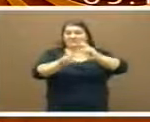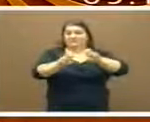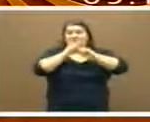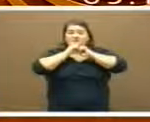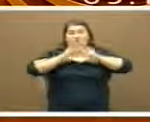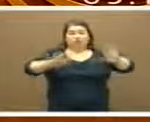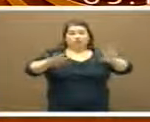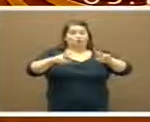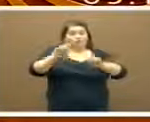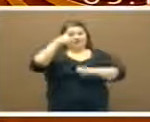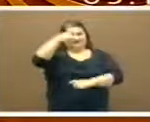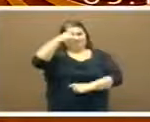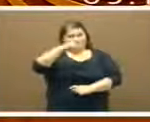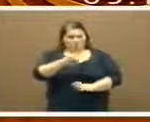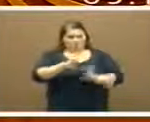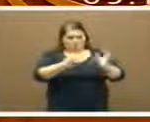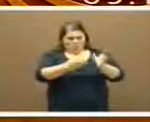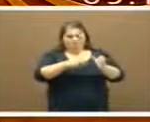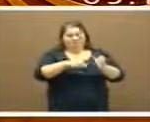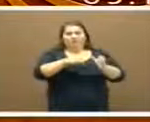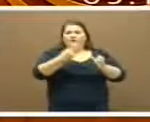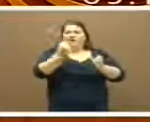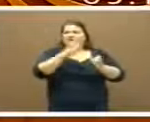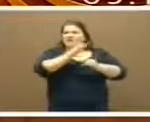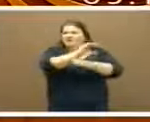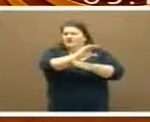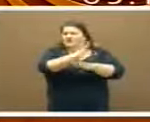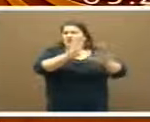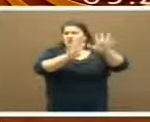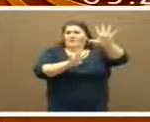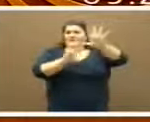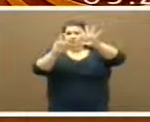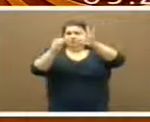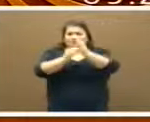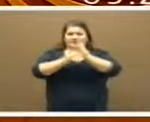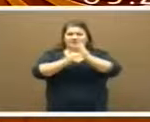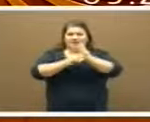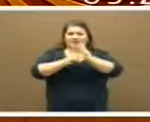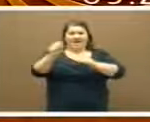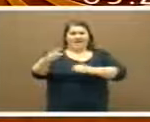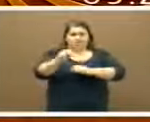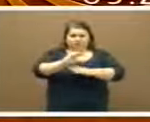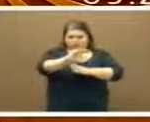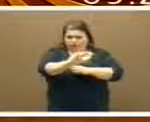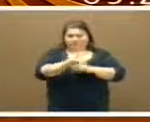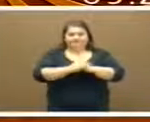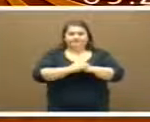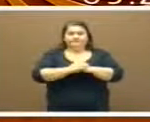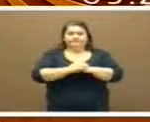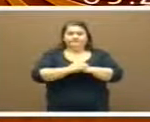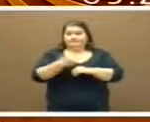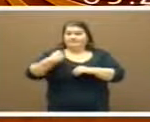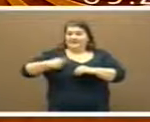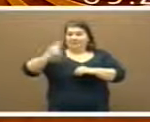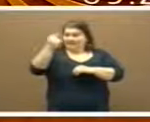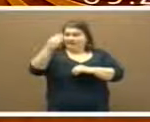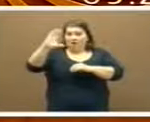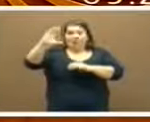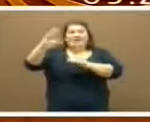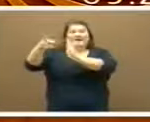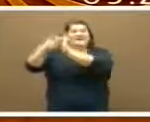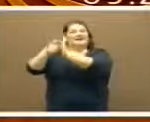del mundo taurino, con una partida y una dotación de 98.000 euros, y todas las bajas que ustedes